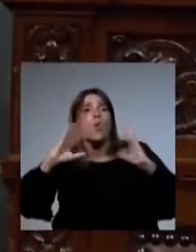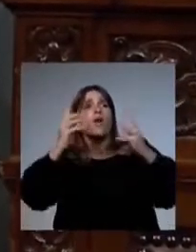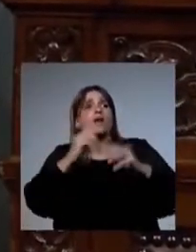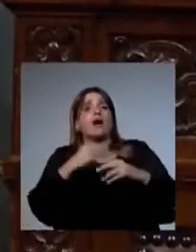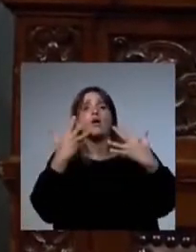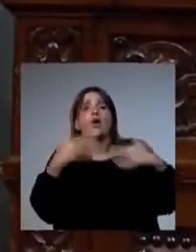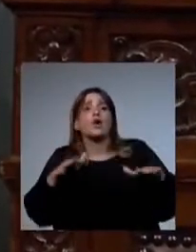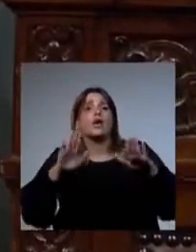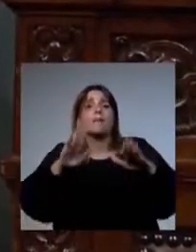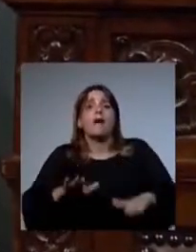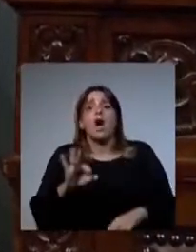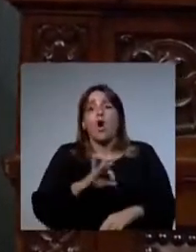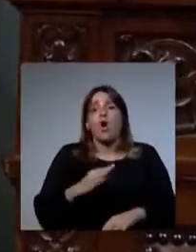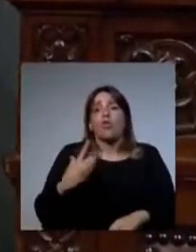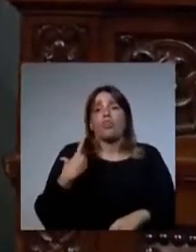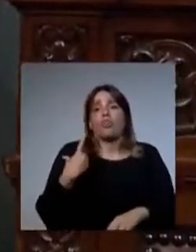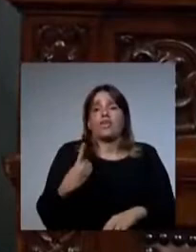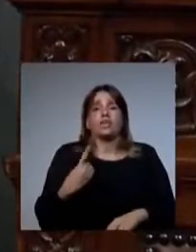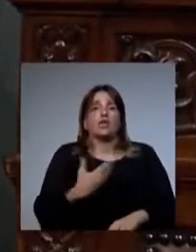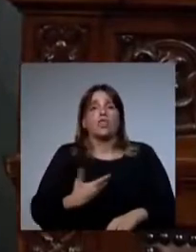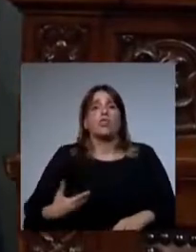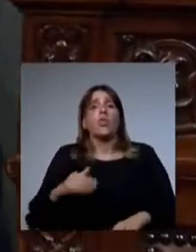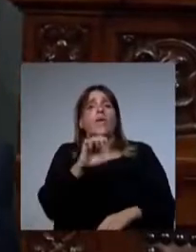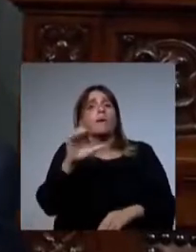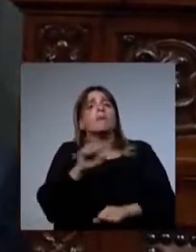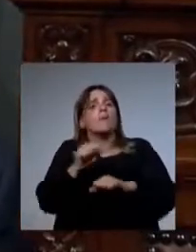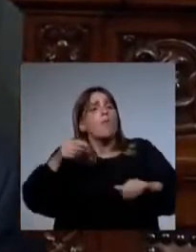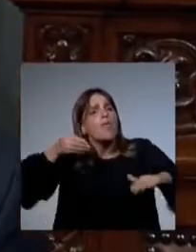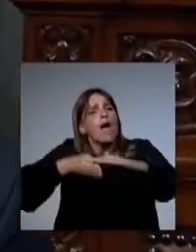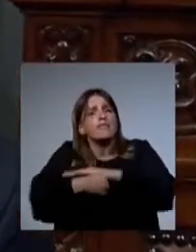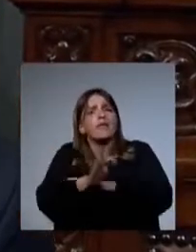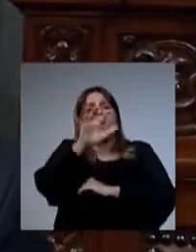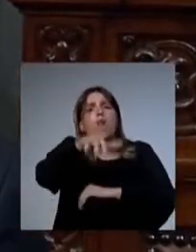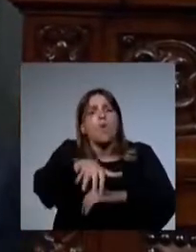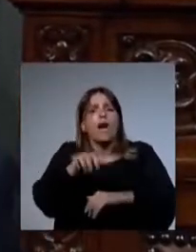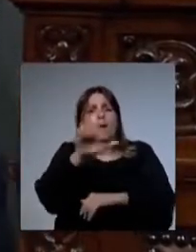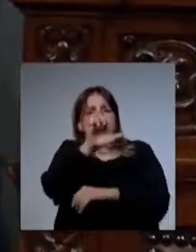de los directivos de las empresas a ingresar a sus lugares de trabajo.